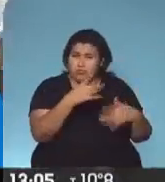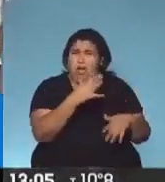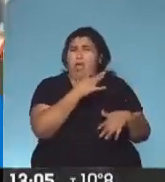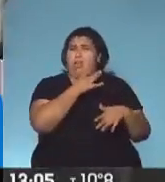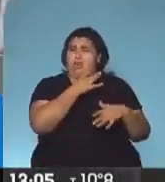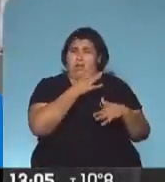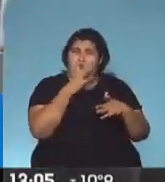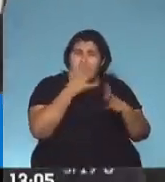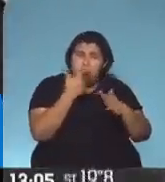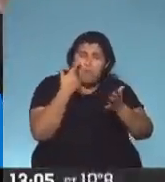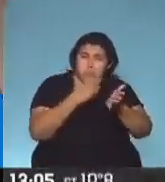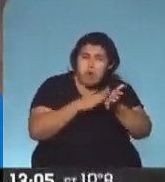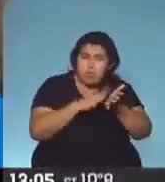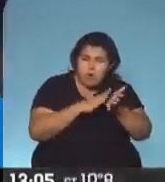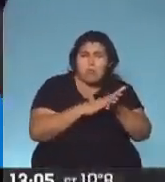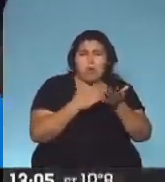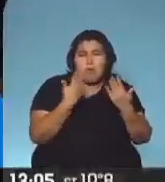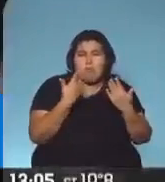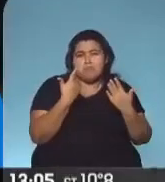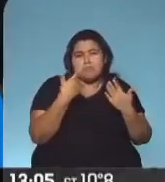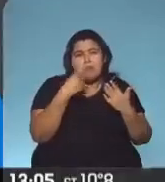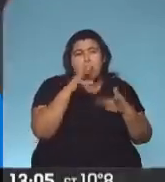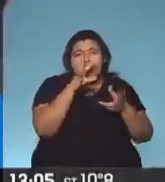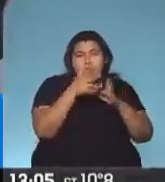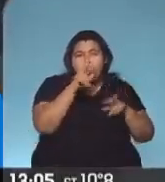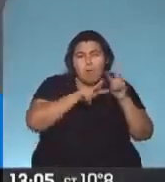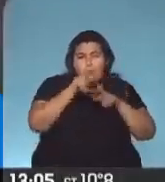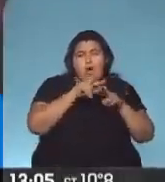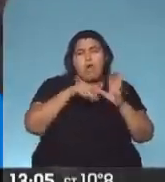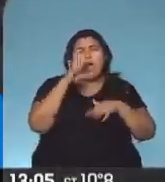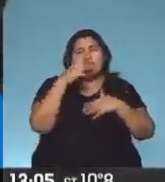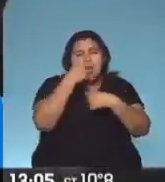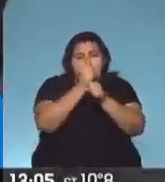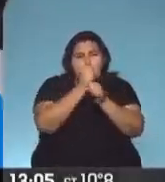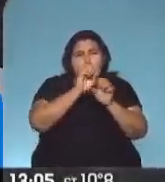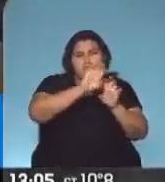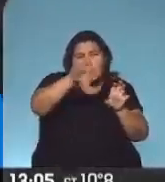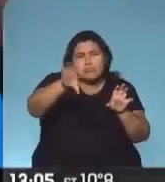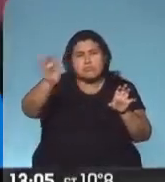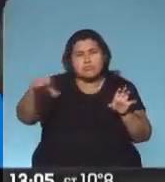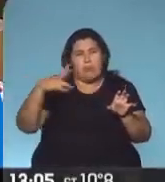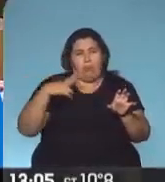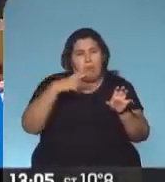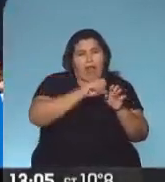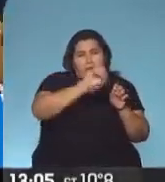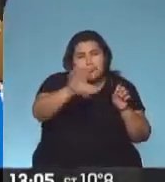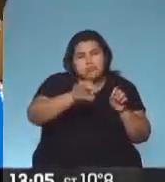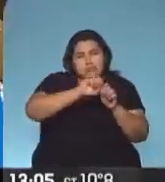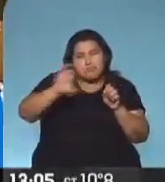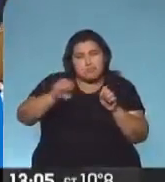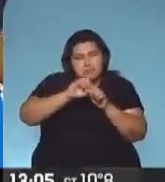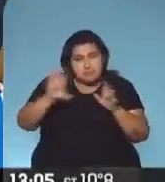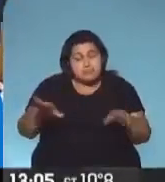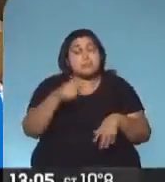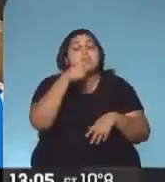necesita para hacer las muestras llevar estas mismas a 35 laboratorios privados bueno sabemos que la